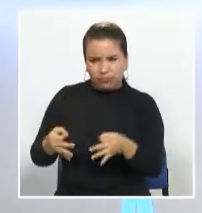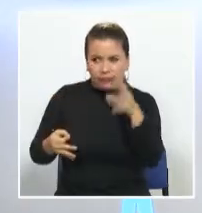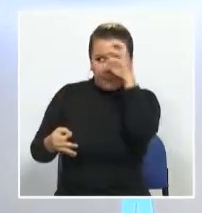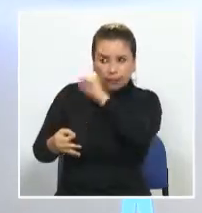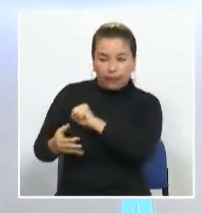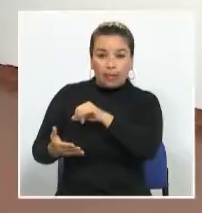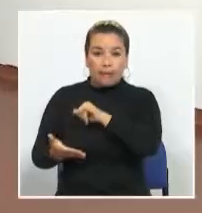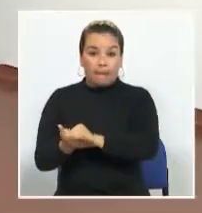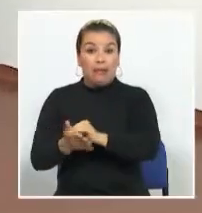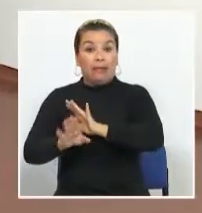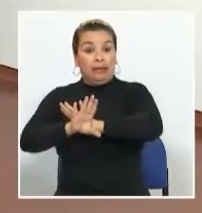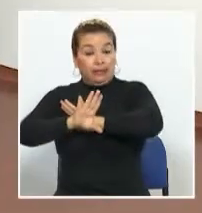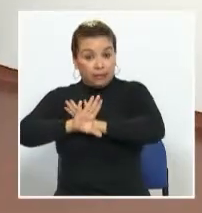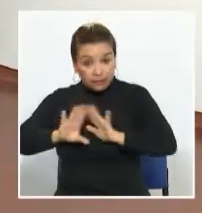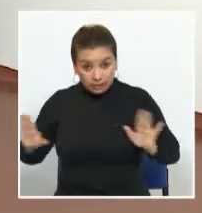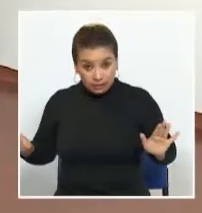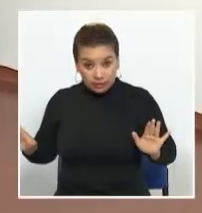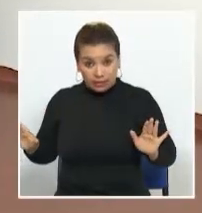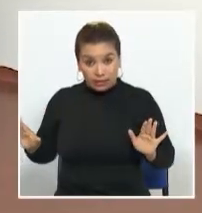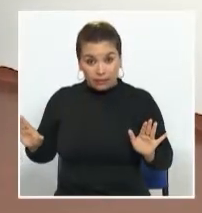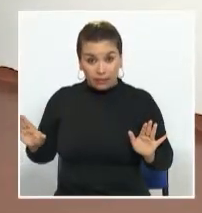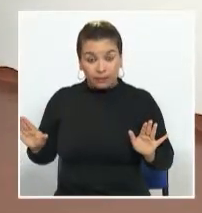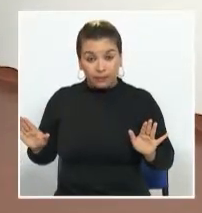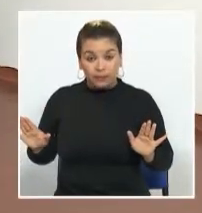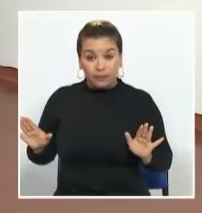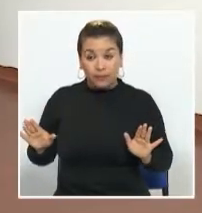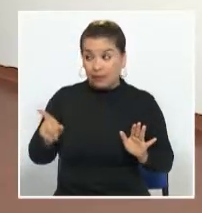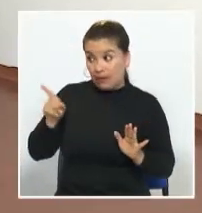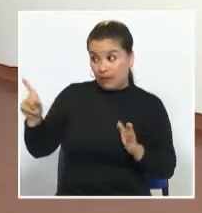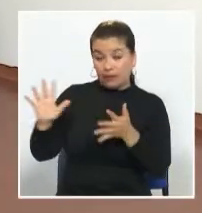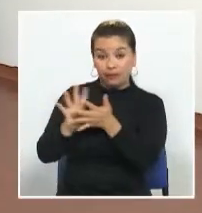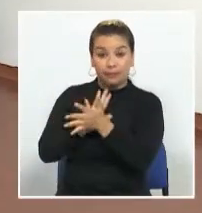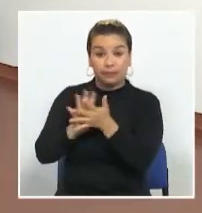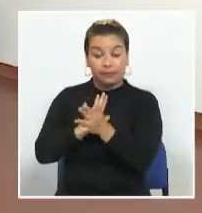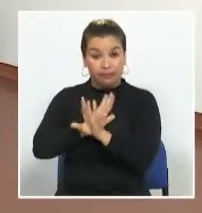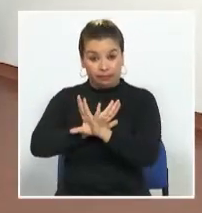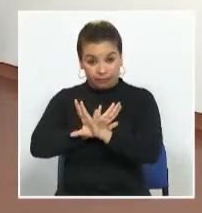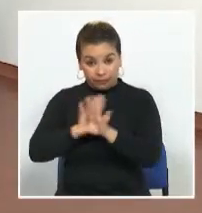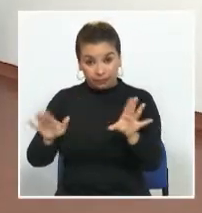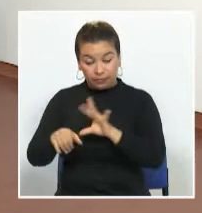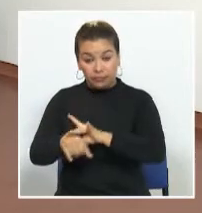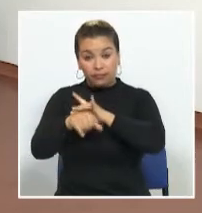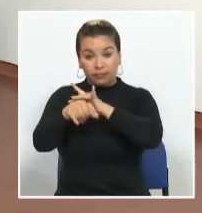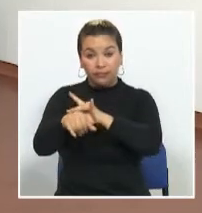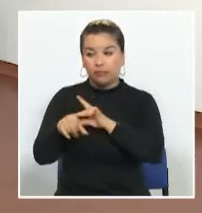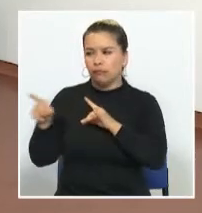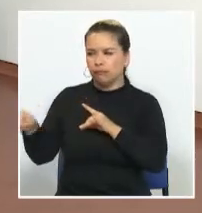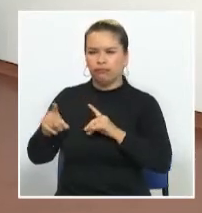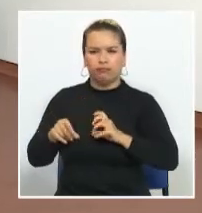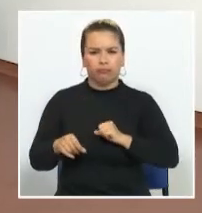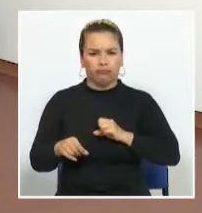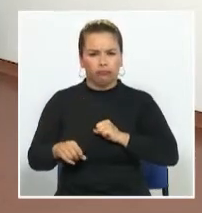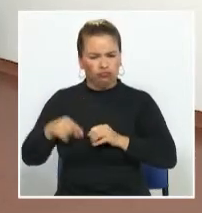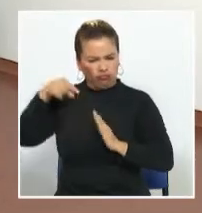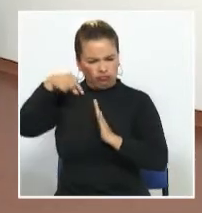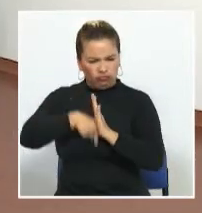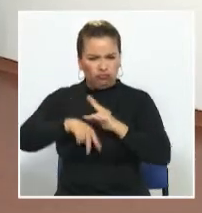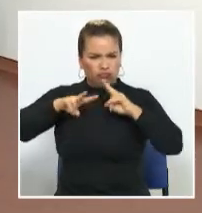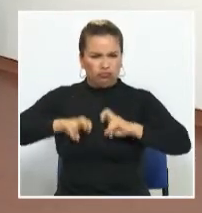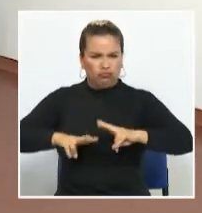cuando llegamos a las manos de un doctor como es el doctor que es cardiólogo, que ya nos va a examinar